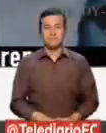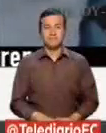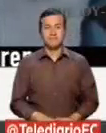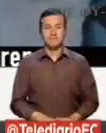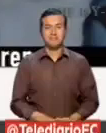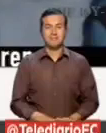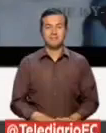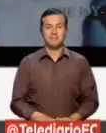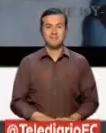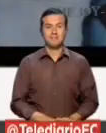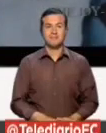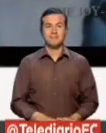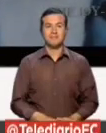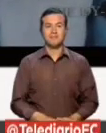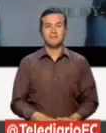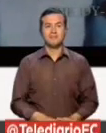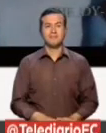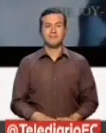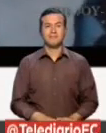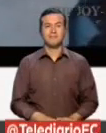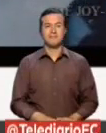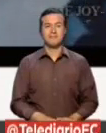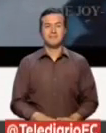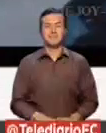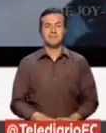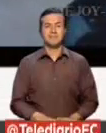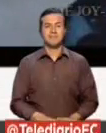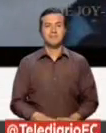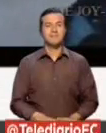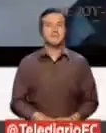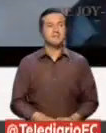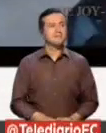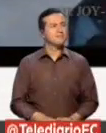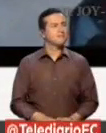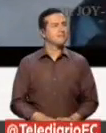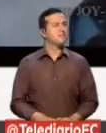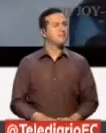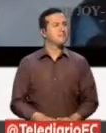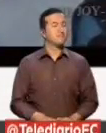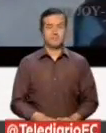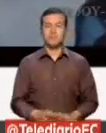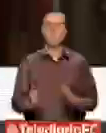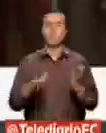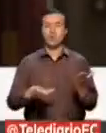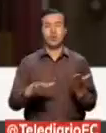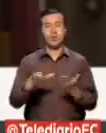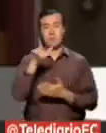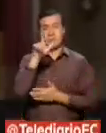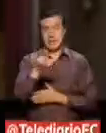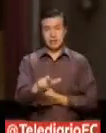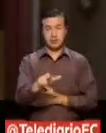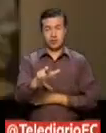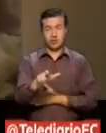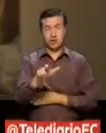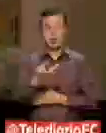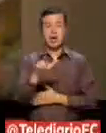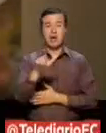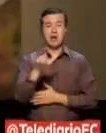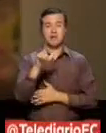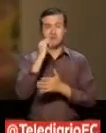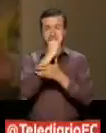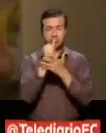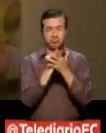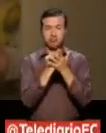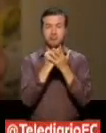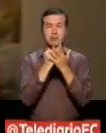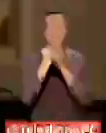can make a difference. Enough said. Falleció la leyenda estadounidense del cómic Stan Lee,